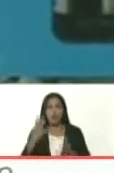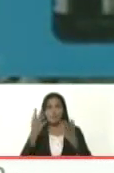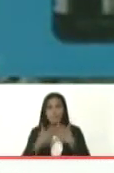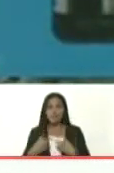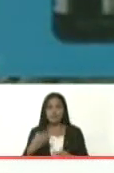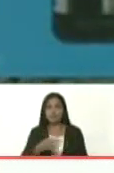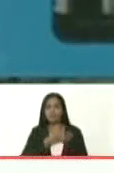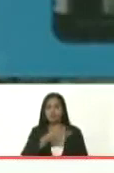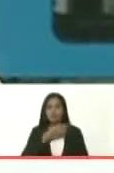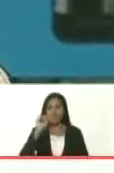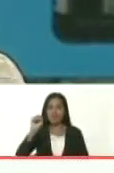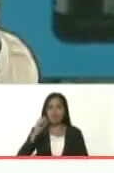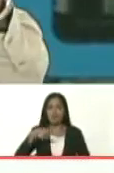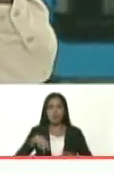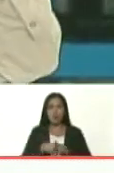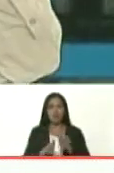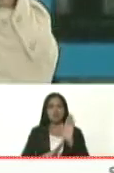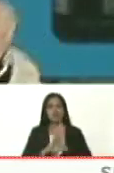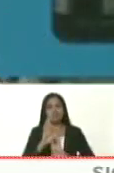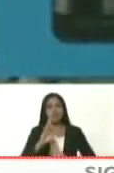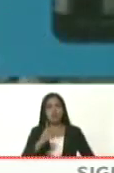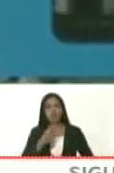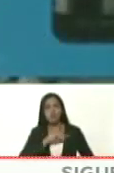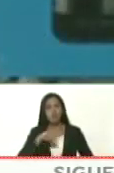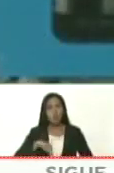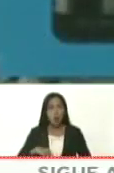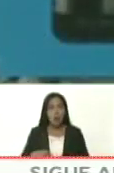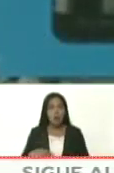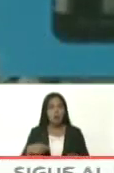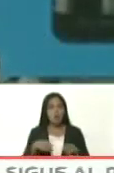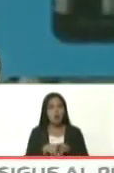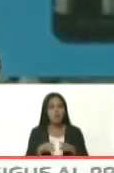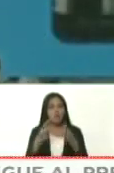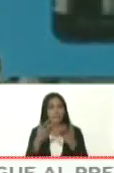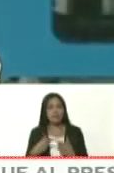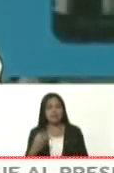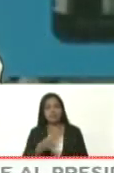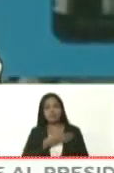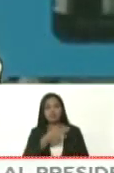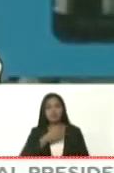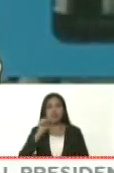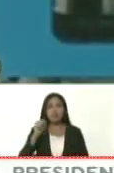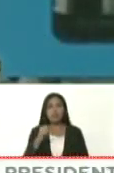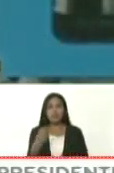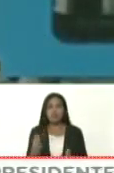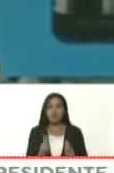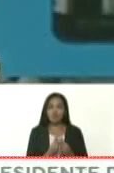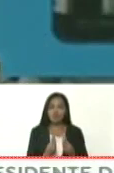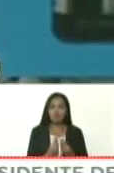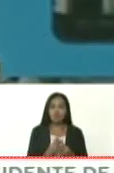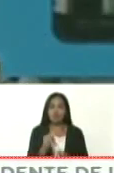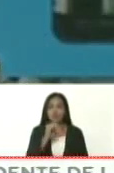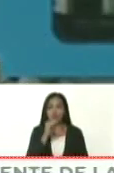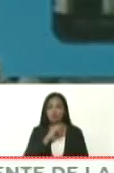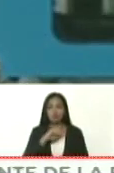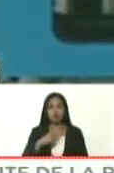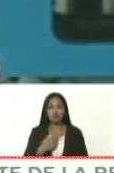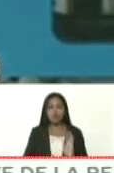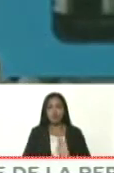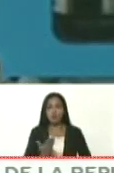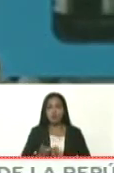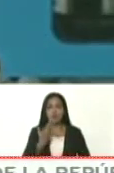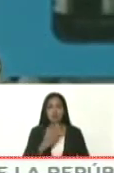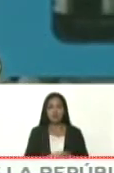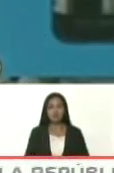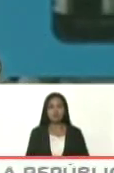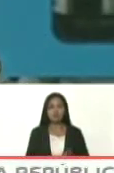socialista y el desarrollo de MobileNet como empresa socialista. Tengo un conjunto de anuncios importantes